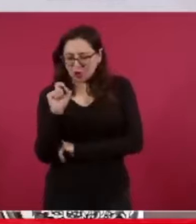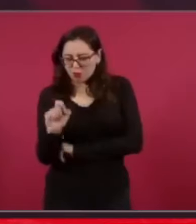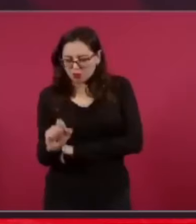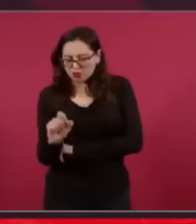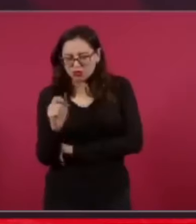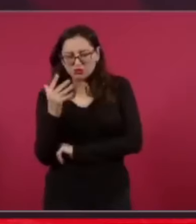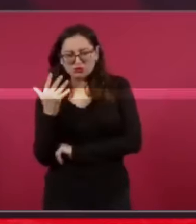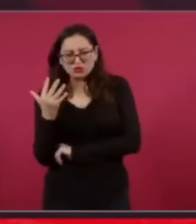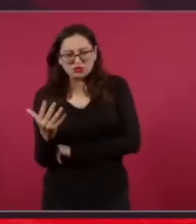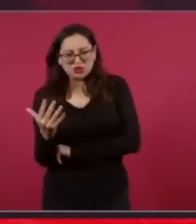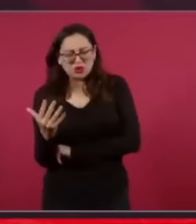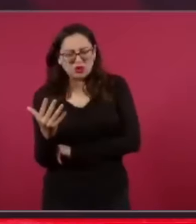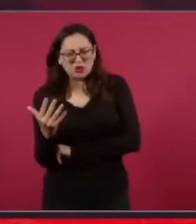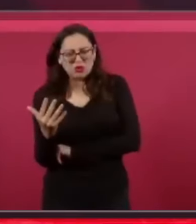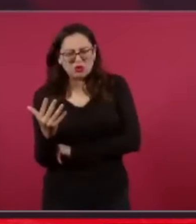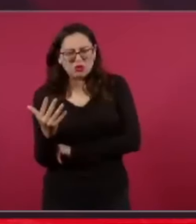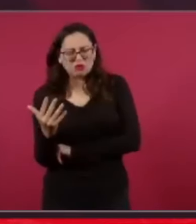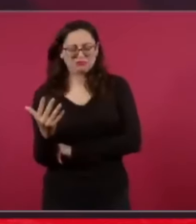creo que